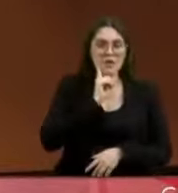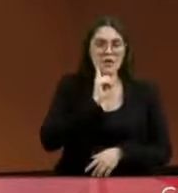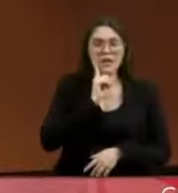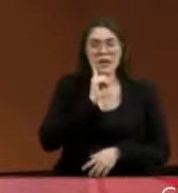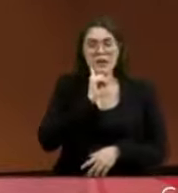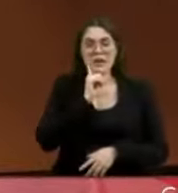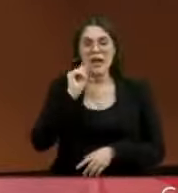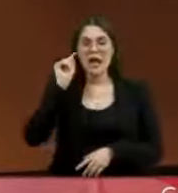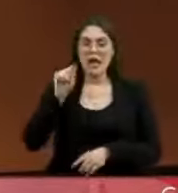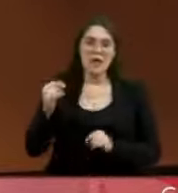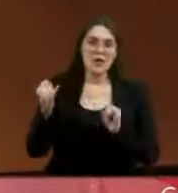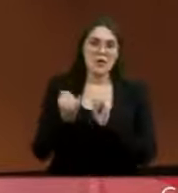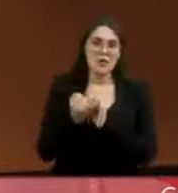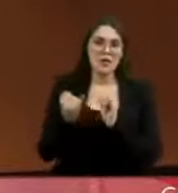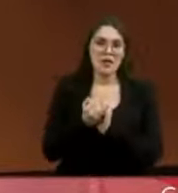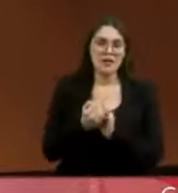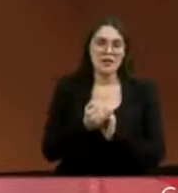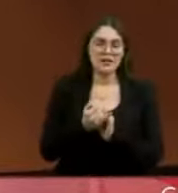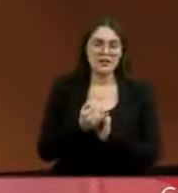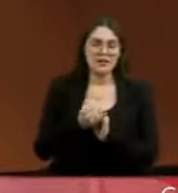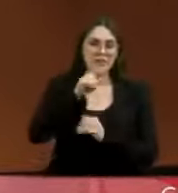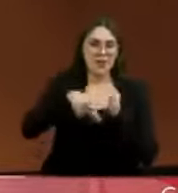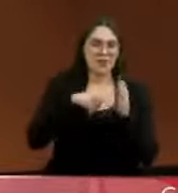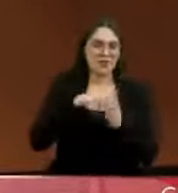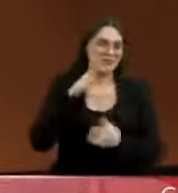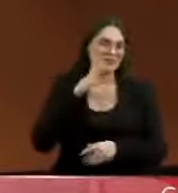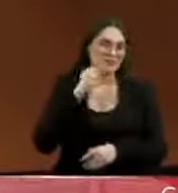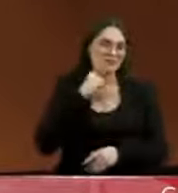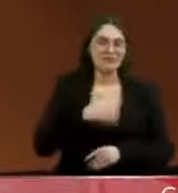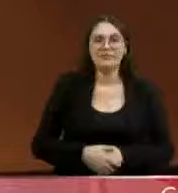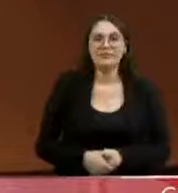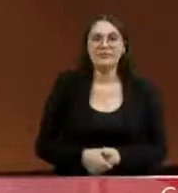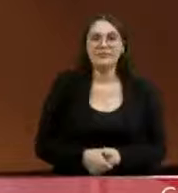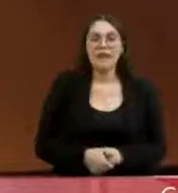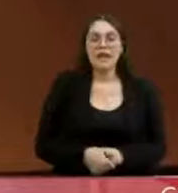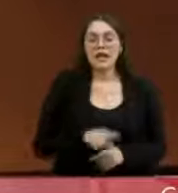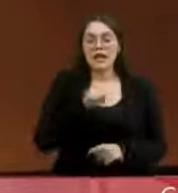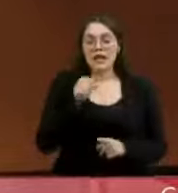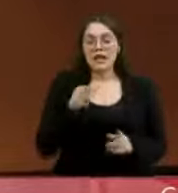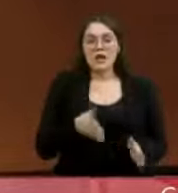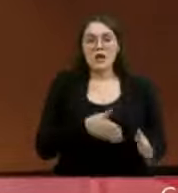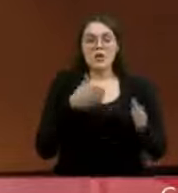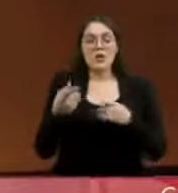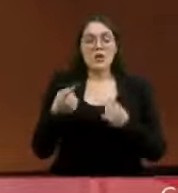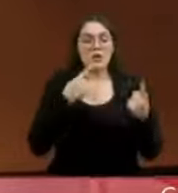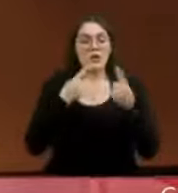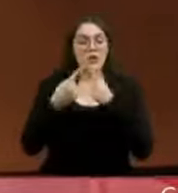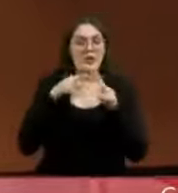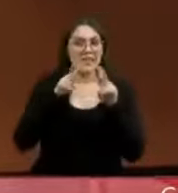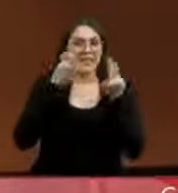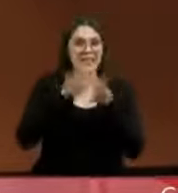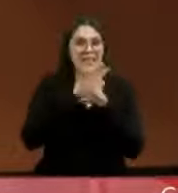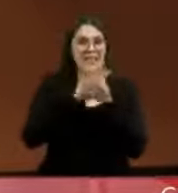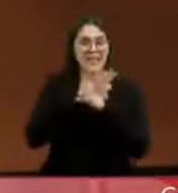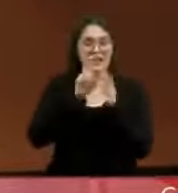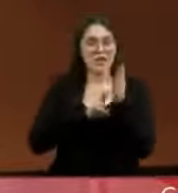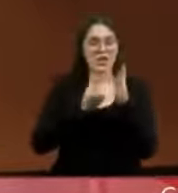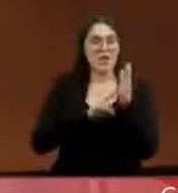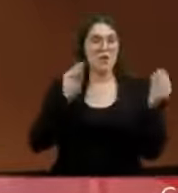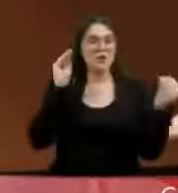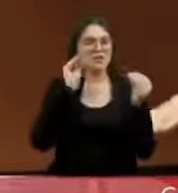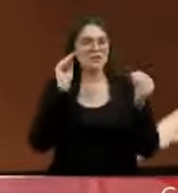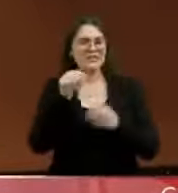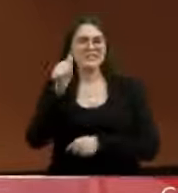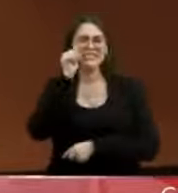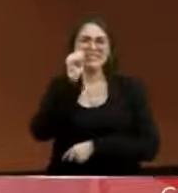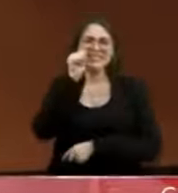senadores en la Cámara de Senadores. Ya en la discusión de la reforma constitucional usaron todo tipo